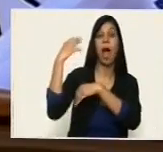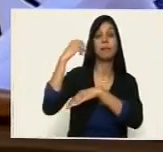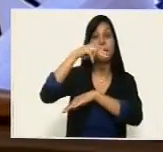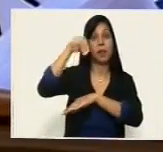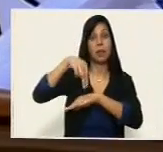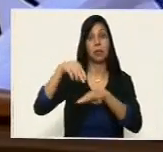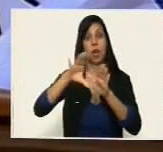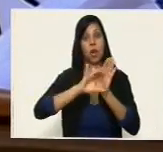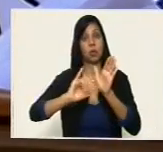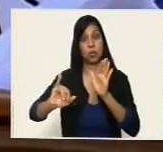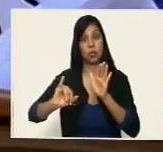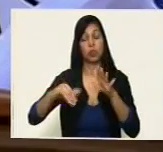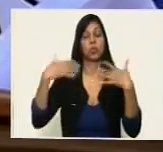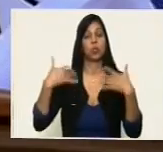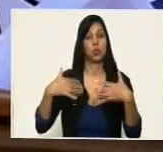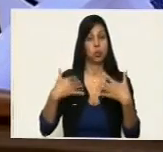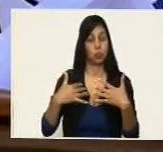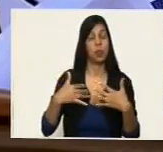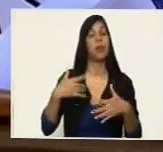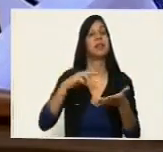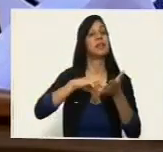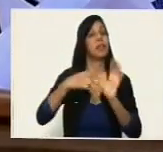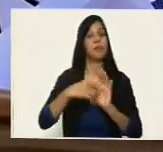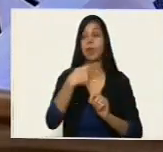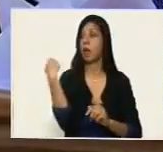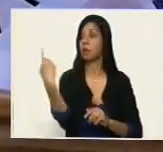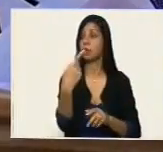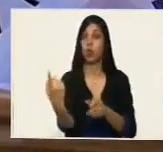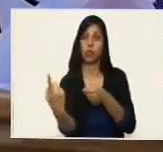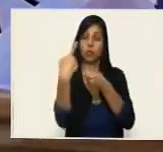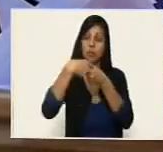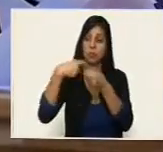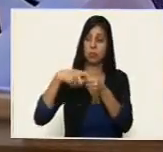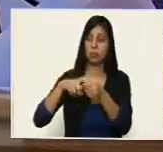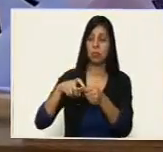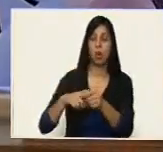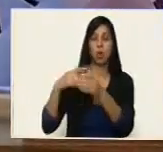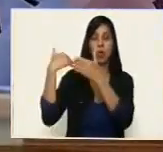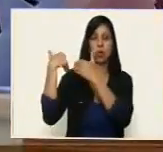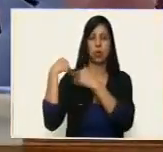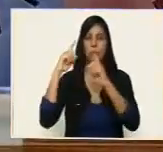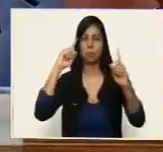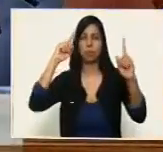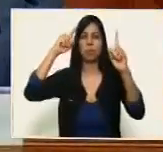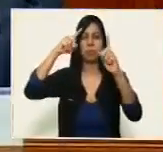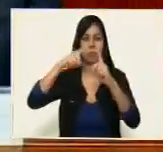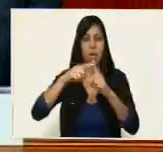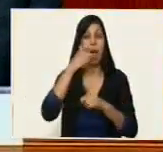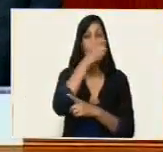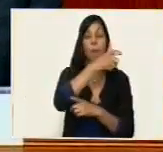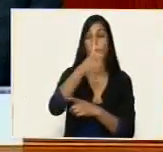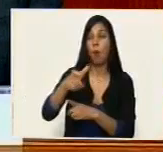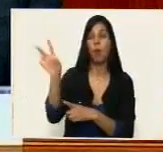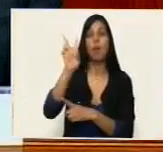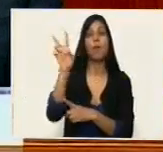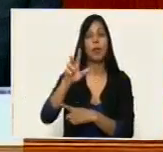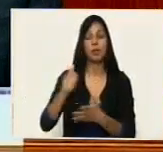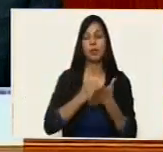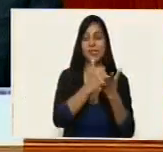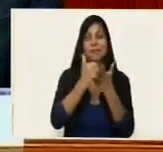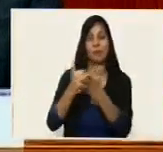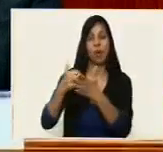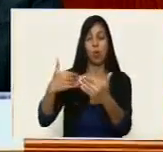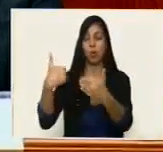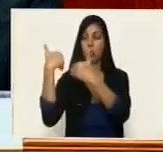de la nación, que nos involucra a todos en el esfuerzo de colocarnos a la altura de las expectativas que el pueblo venezolano ha colocado sobre